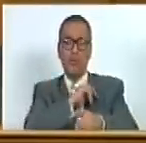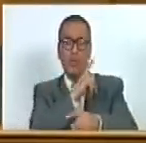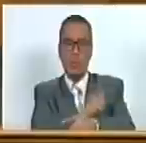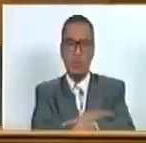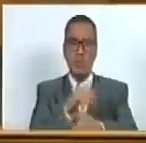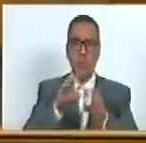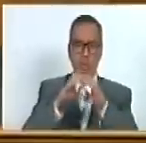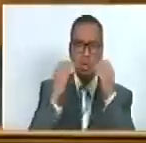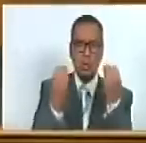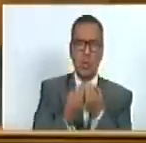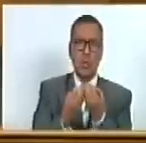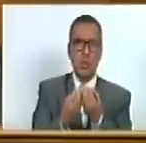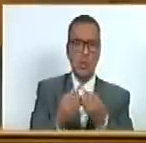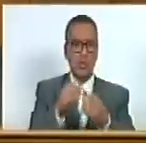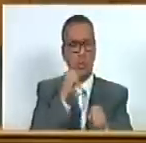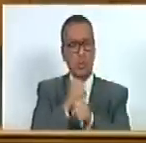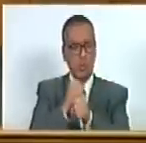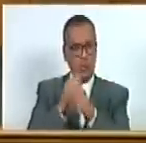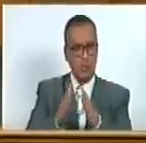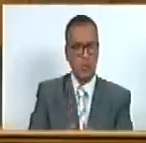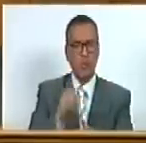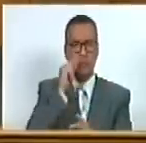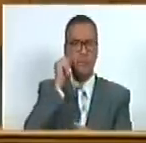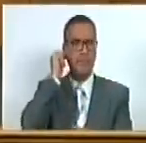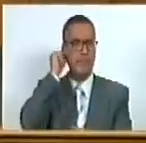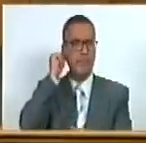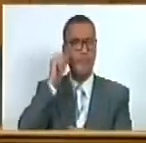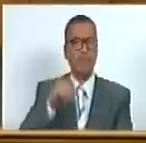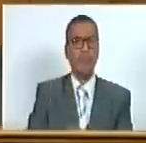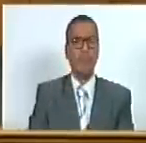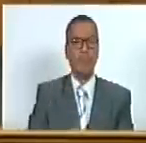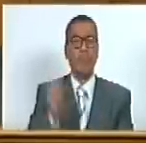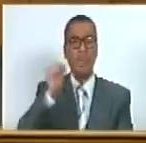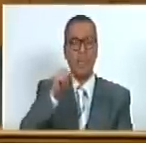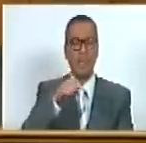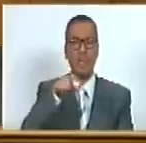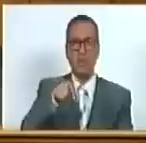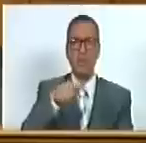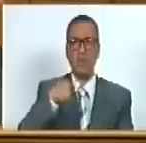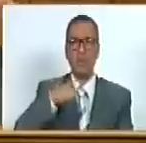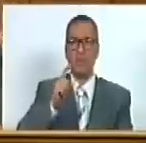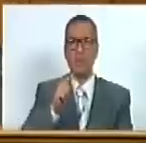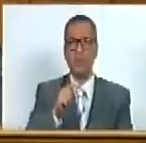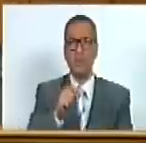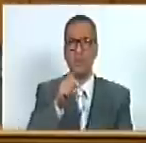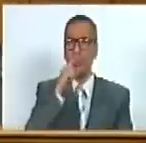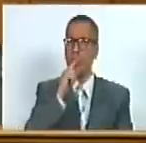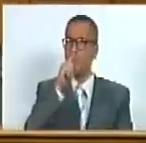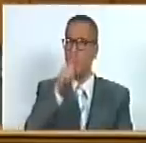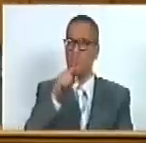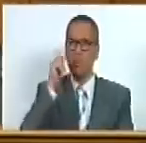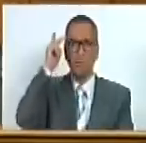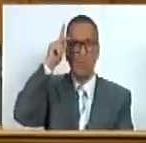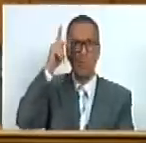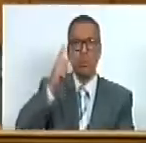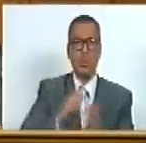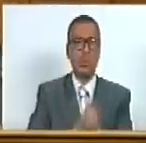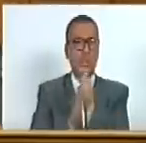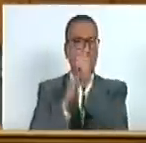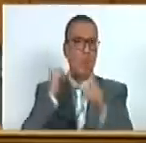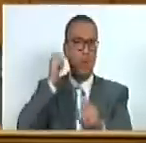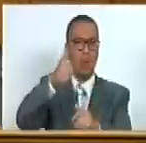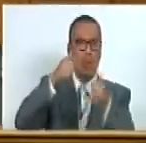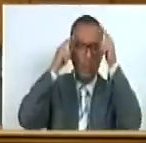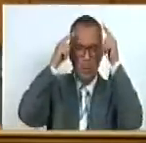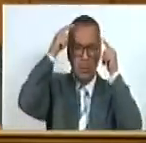la organización de la clase obrera. Y por supuesto tuvimos un gran mentor, nuestro líder eterno Hugo